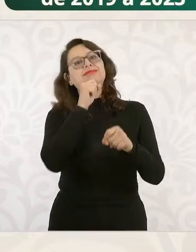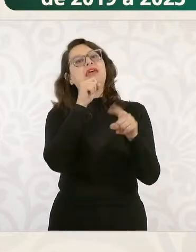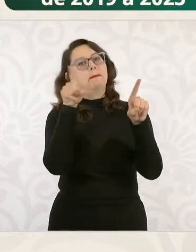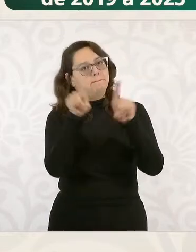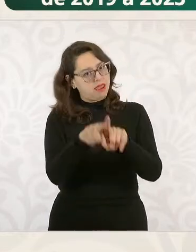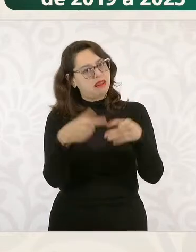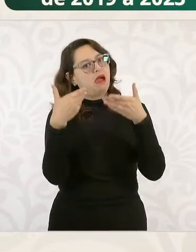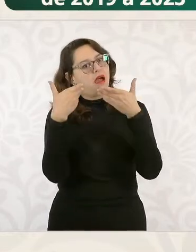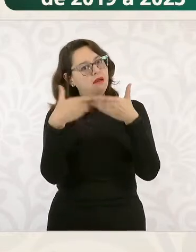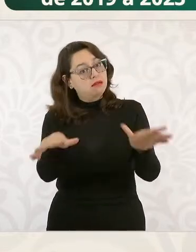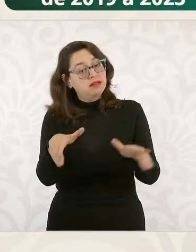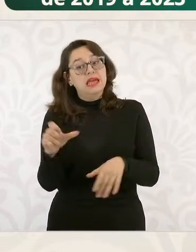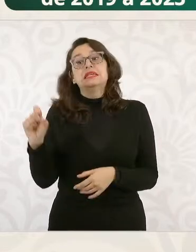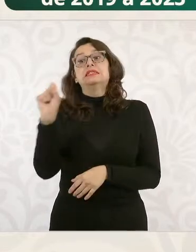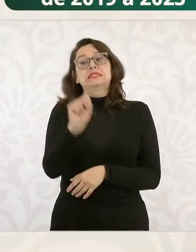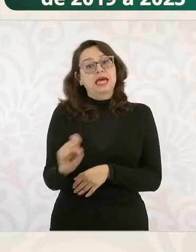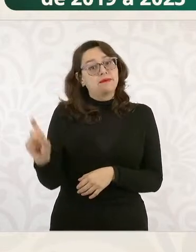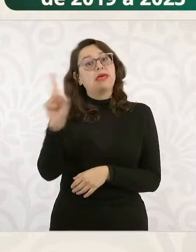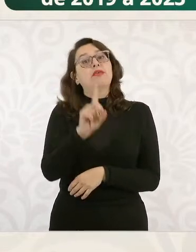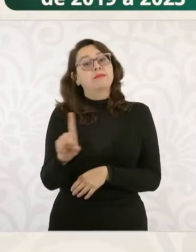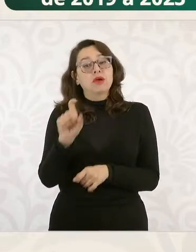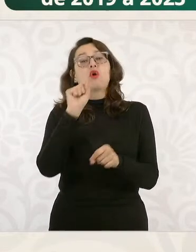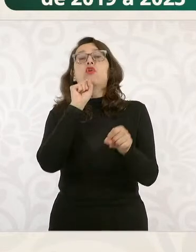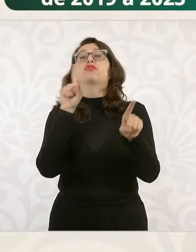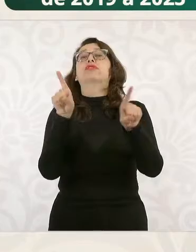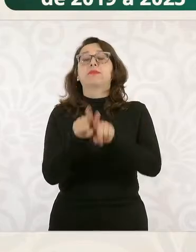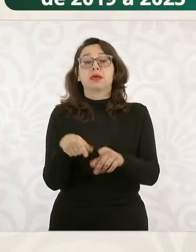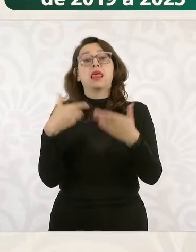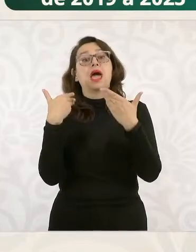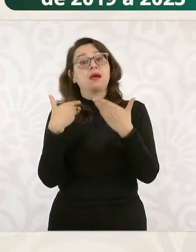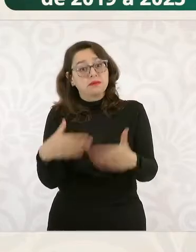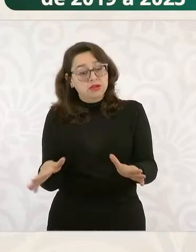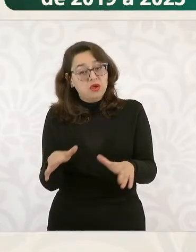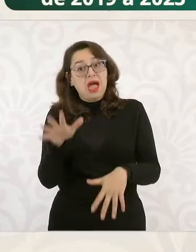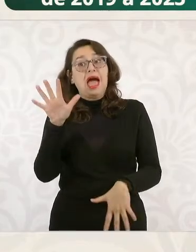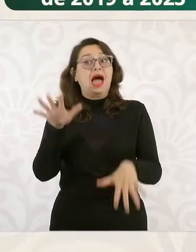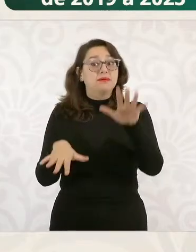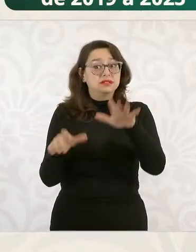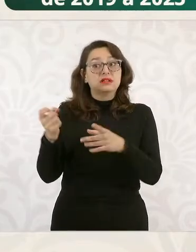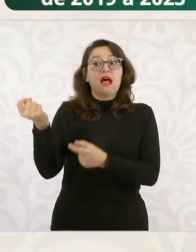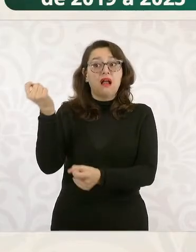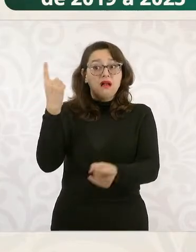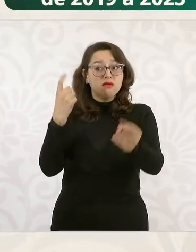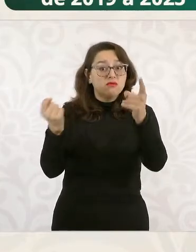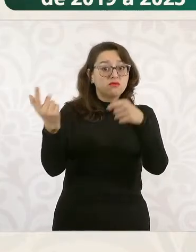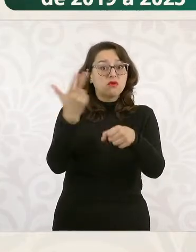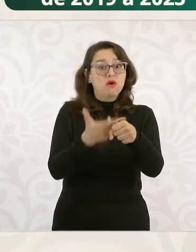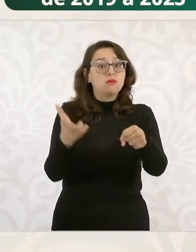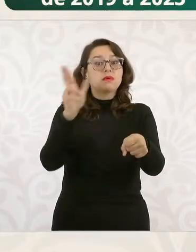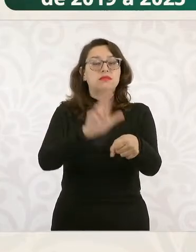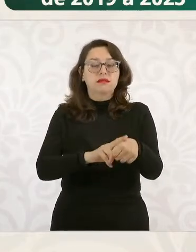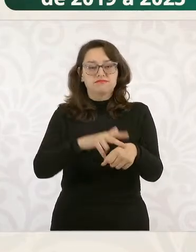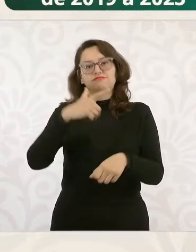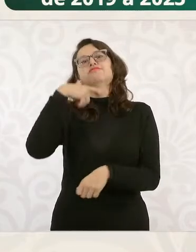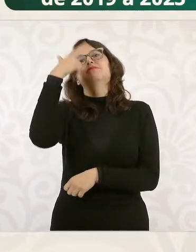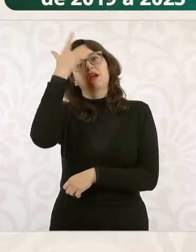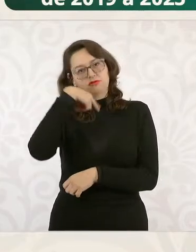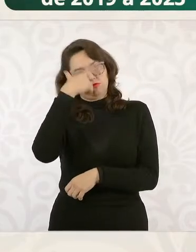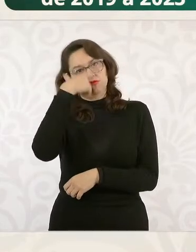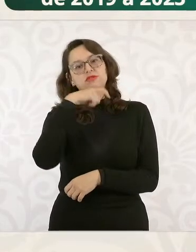en algunos casos particulares, incluso en la noche. Por eso, la apertura de turnos nos permite tener hoy